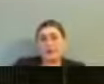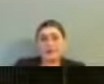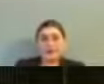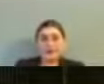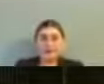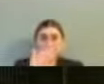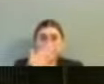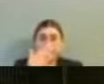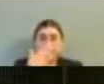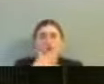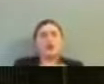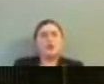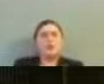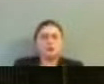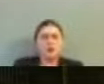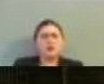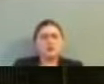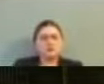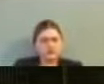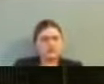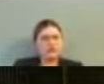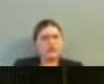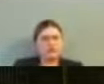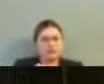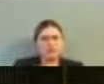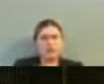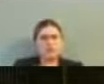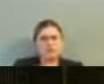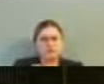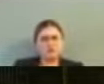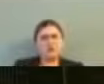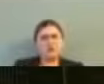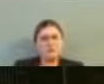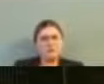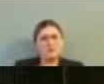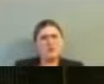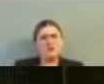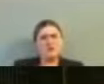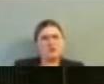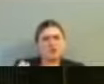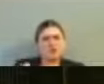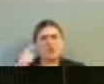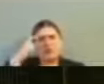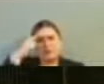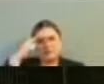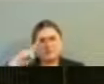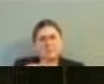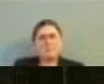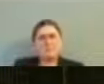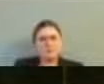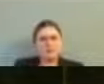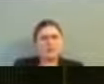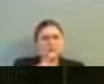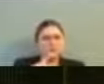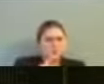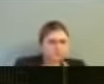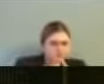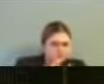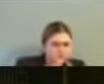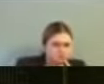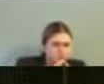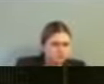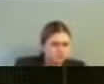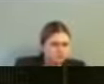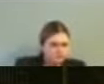mantendrá su esfuerzo porque continúe la mesa de diálogo entre las autoridades universitarias y